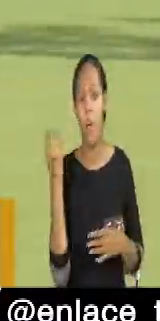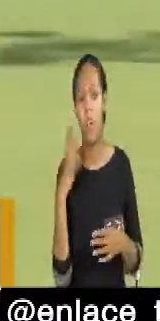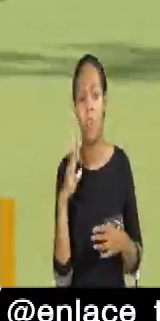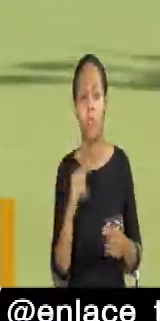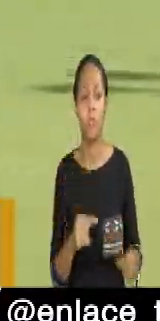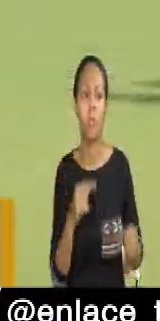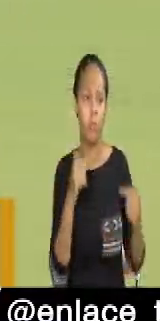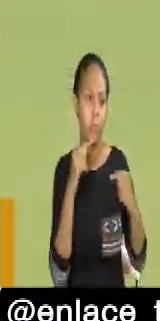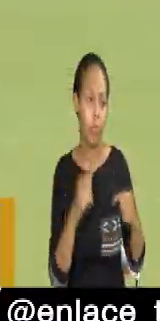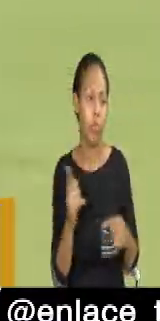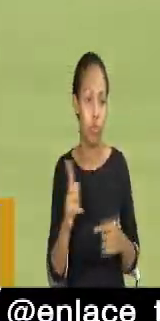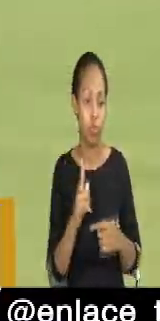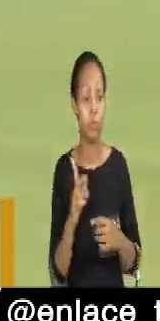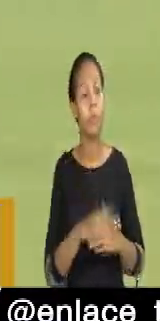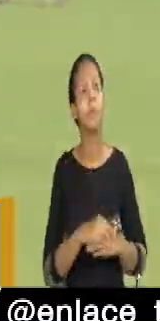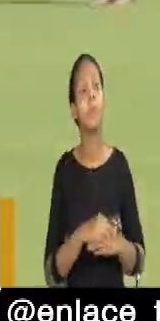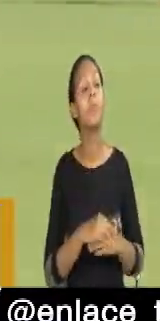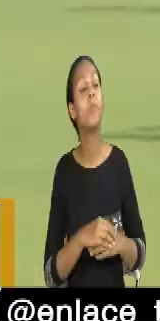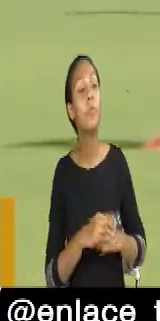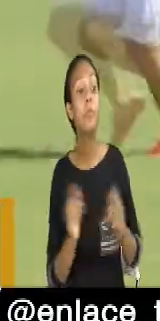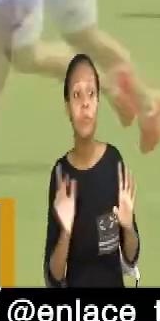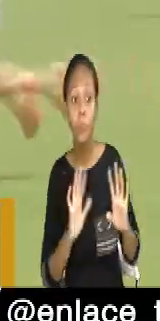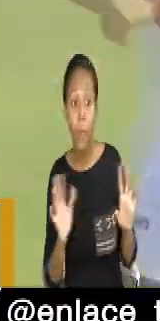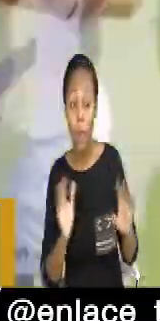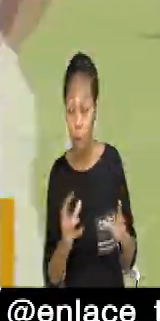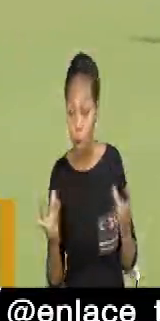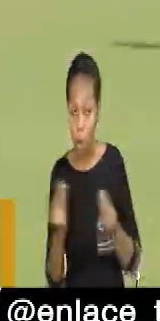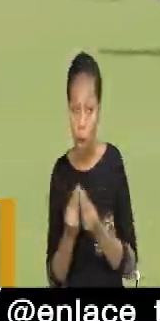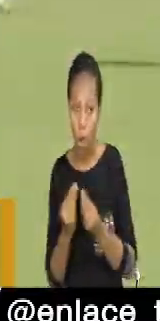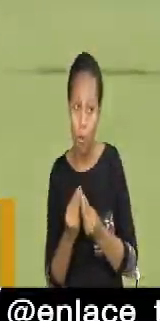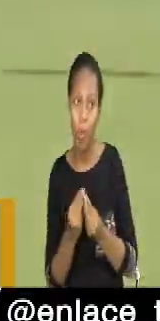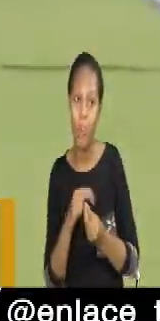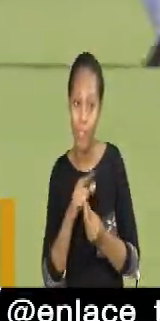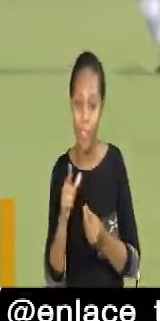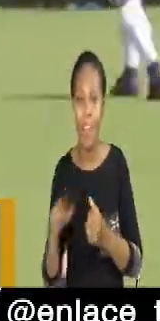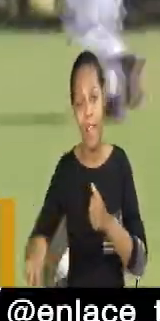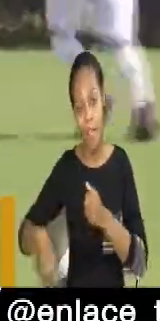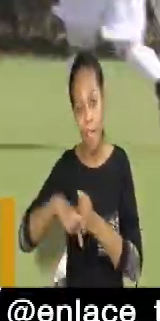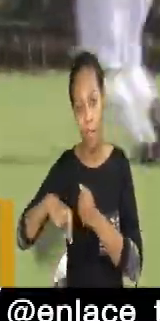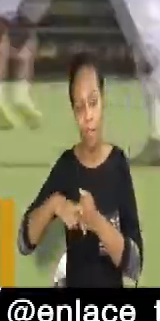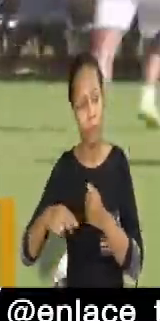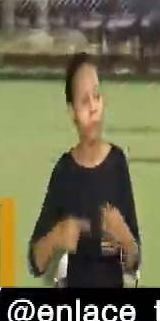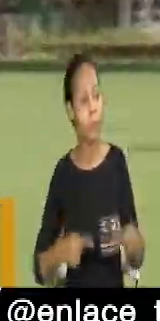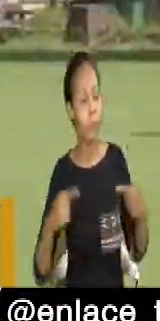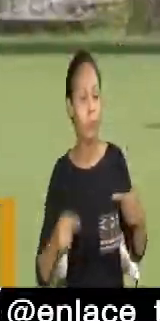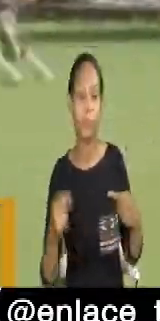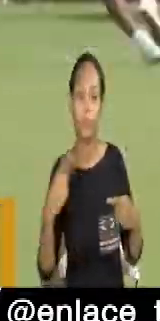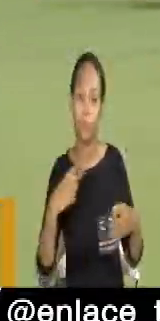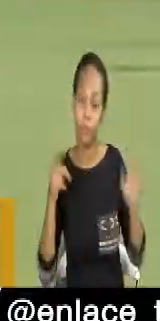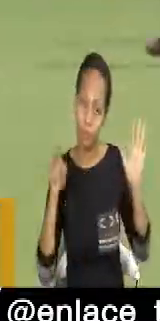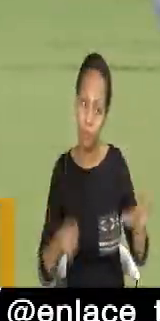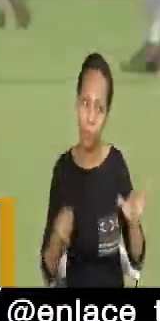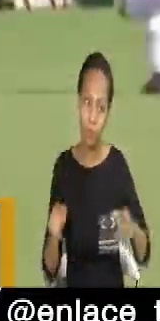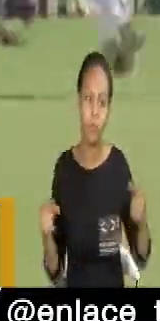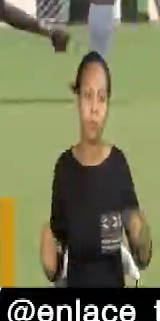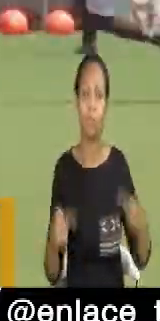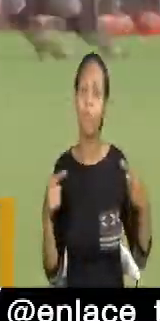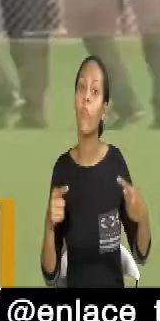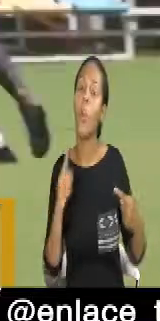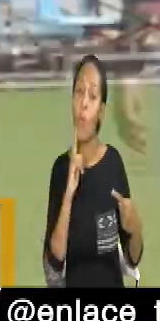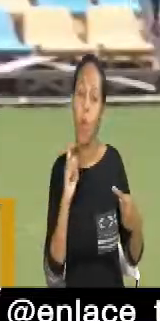como titular. Por otro lado, el equipo aurinegro se prepara para el primer partido del segundo semestre de la Liga Águila contra Atlético